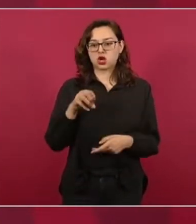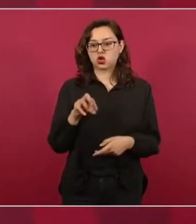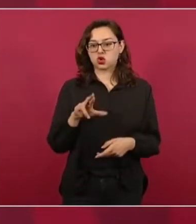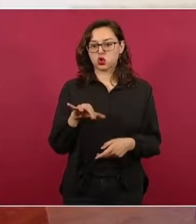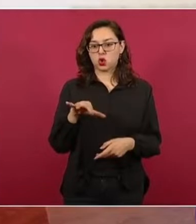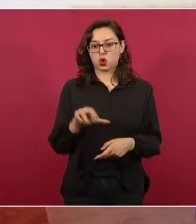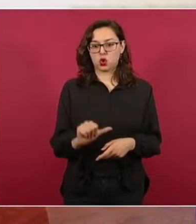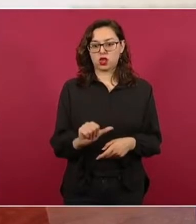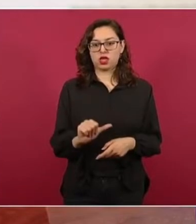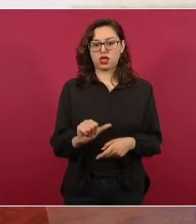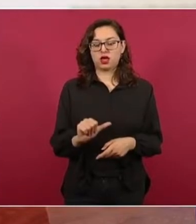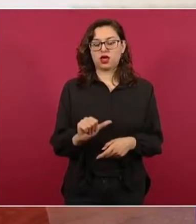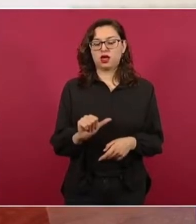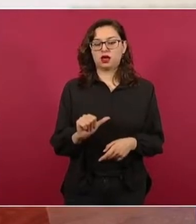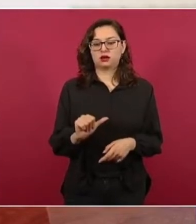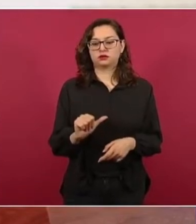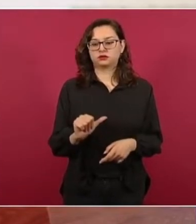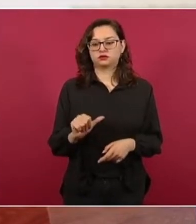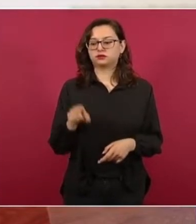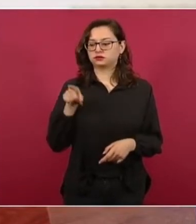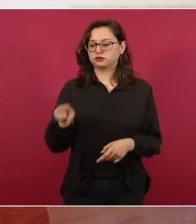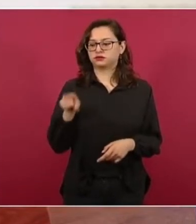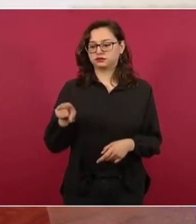lo detuvieron un general masón